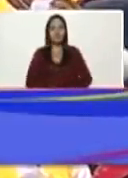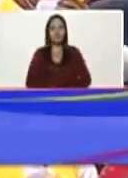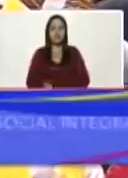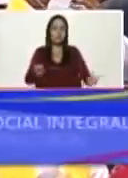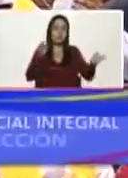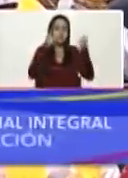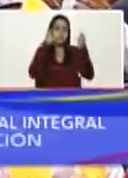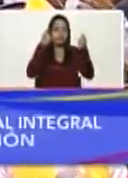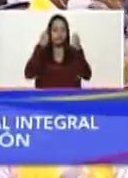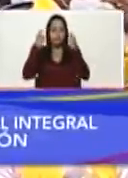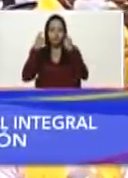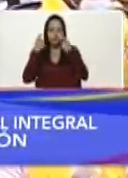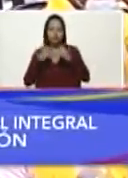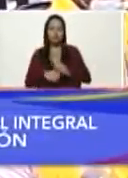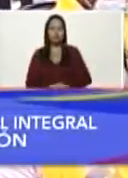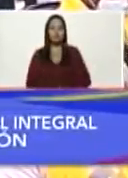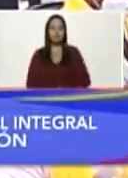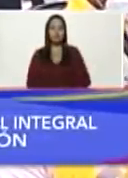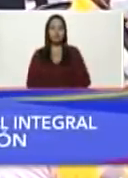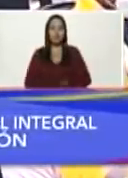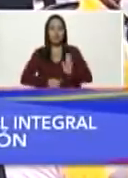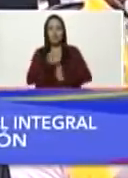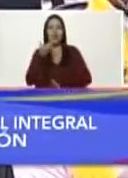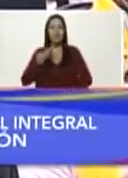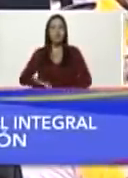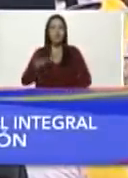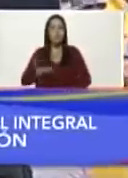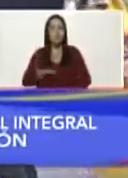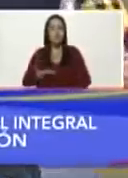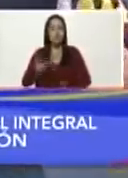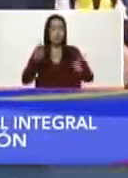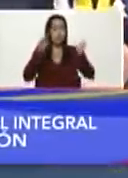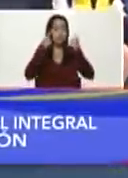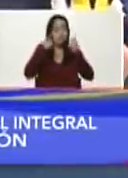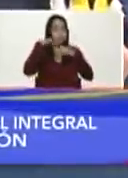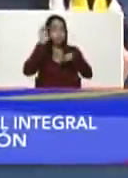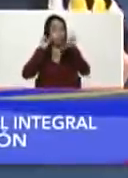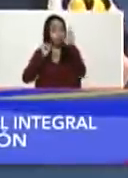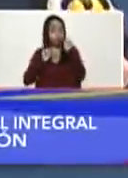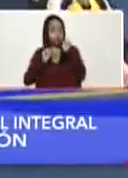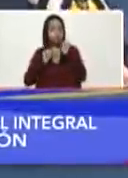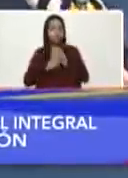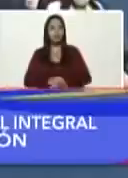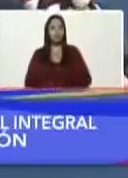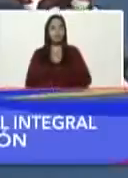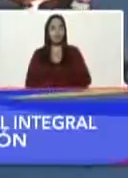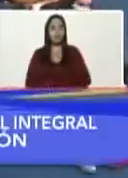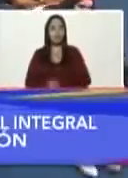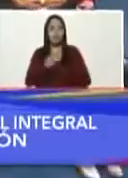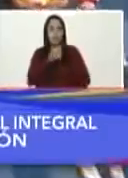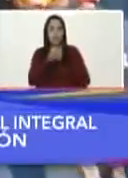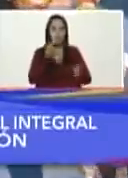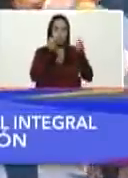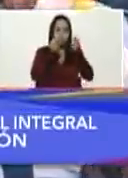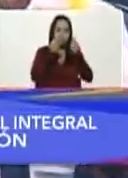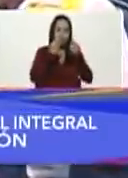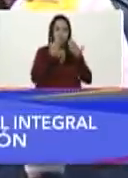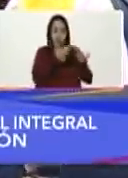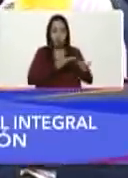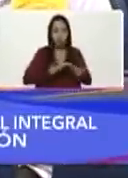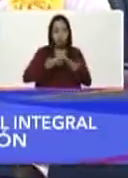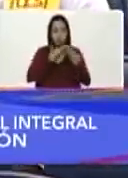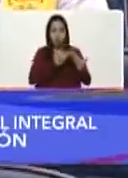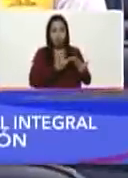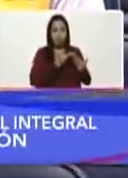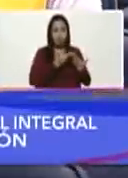prepararse. Lo más importante de la preparación, además de la preparación académica, de